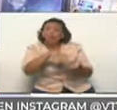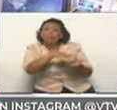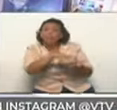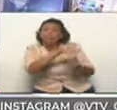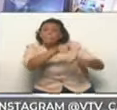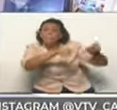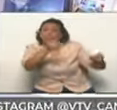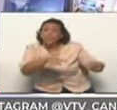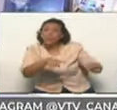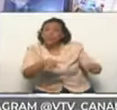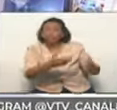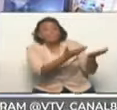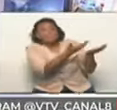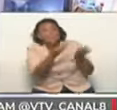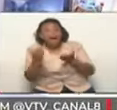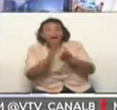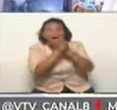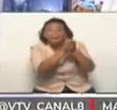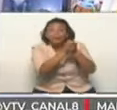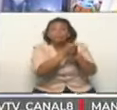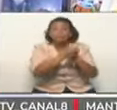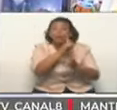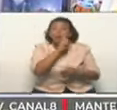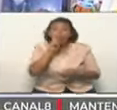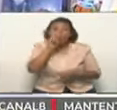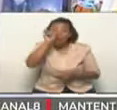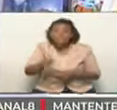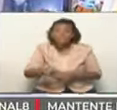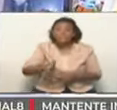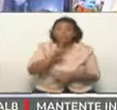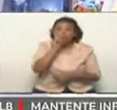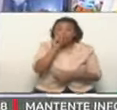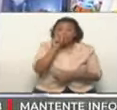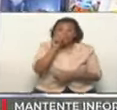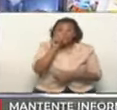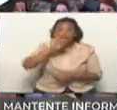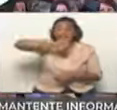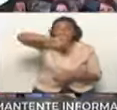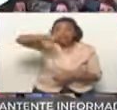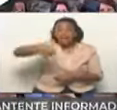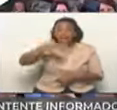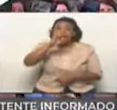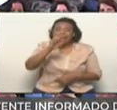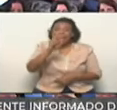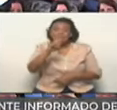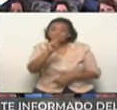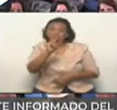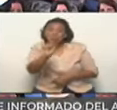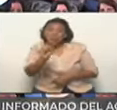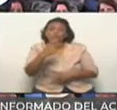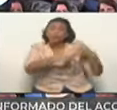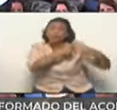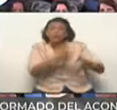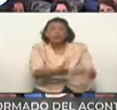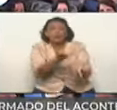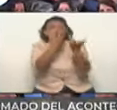presidente. Vénganse para acá. El compañero Jesús Rojas, que nos acompaña. Jesús Rojas. ¿Cómo está el proceso? ¿Qué me